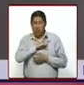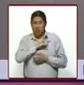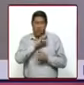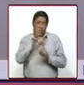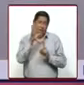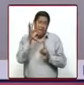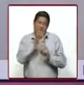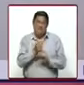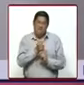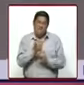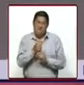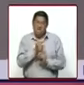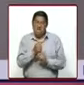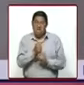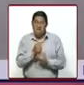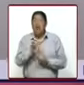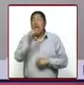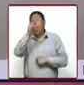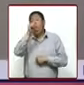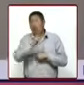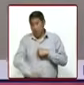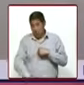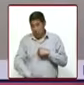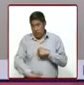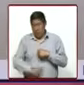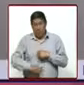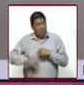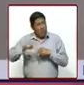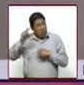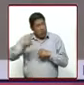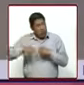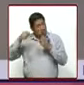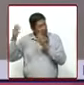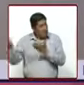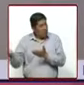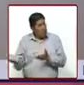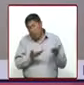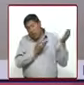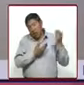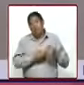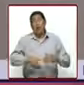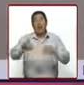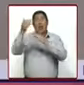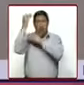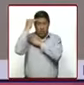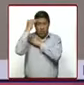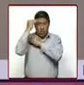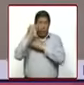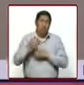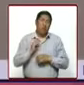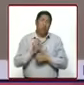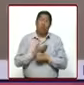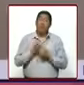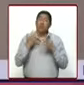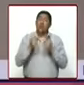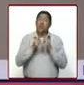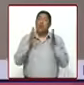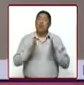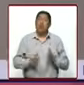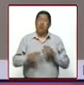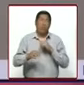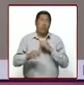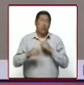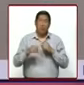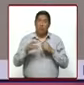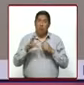rehén, hay un policía herido, que lo han tenido que evacuar a Santa Cruz a mucha exigencia de mis compañeros de transporte, que no